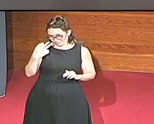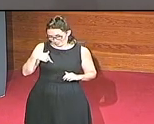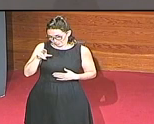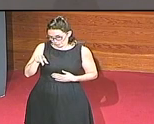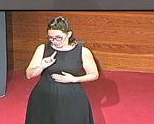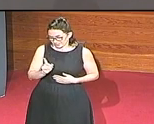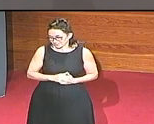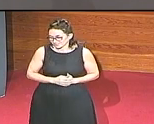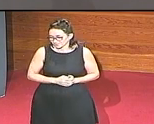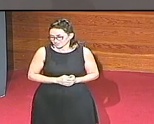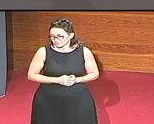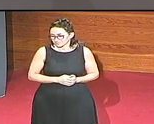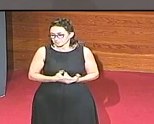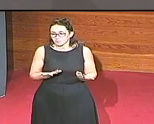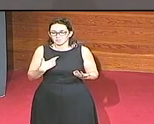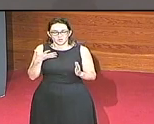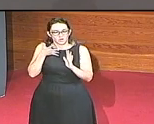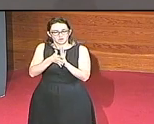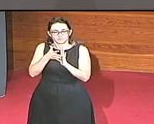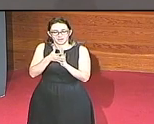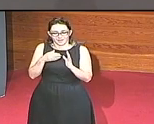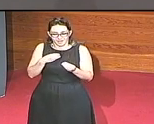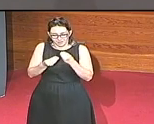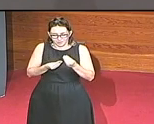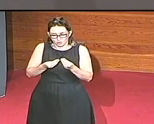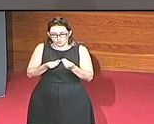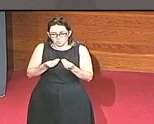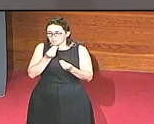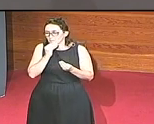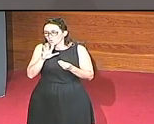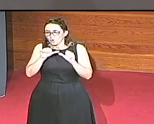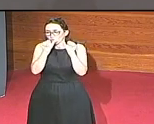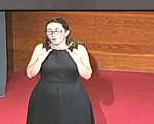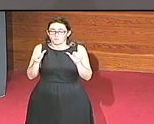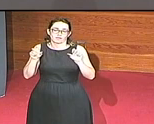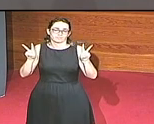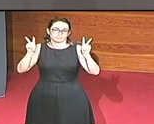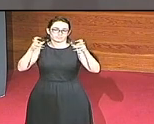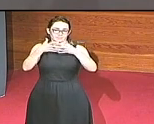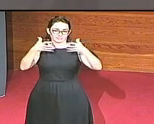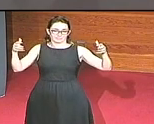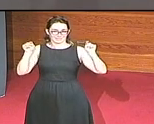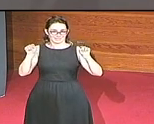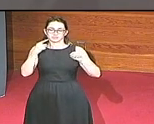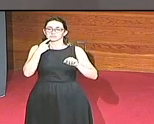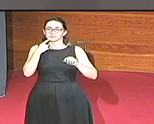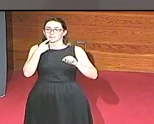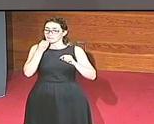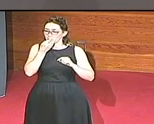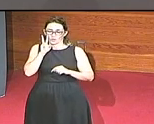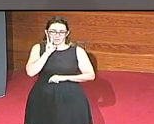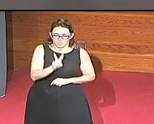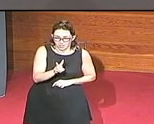qué es lo que hacemos es entre nuestro círculo y yo tenemos un lema que se enseña me lo no me lo cuentes